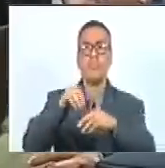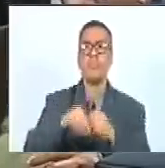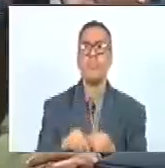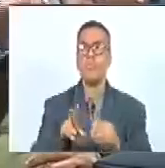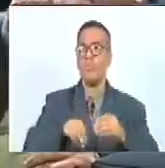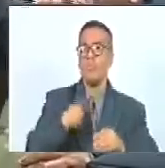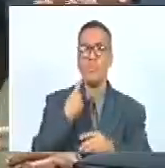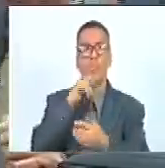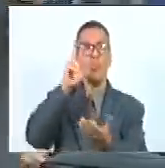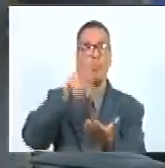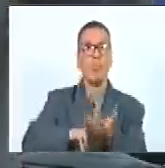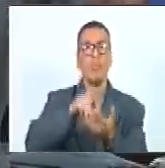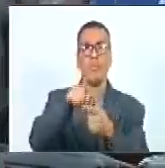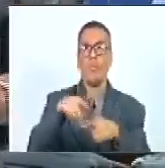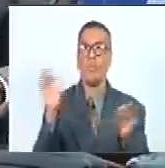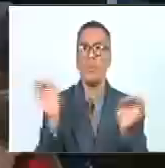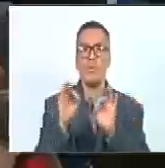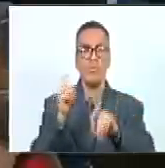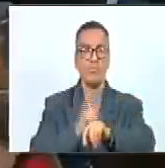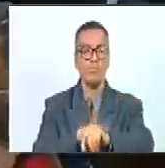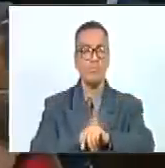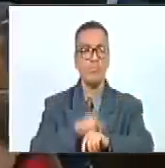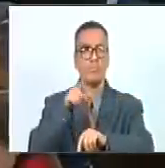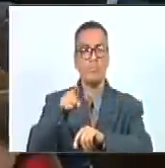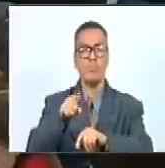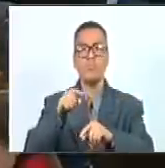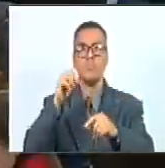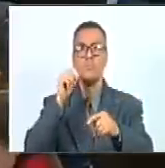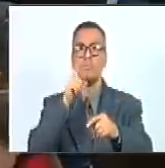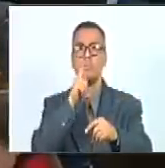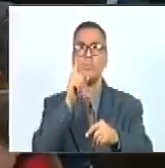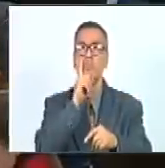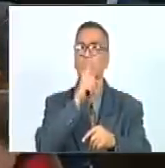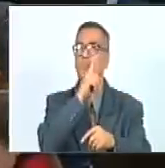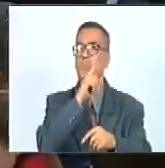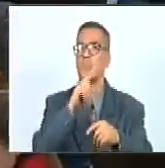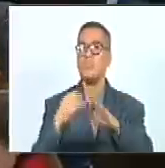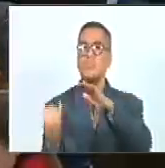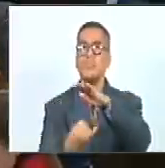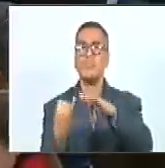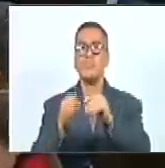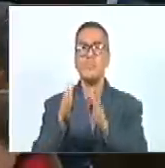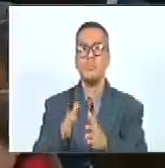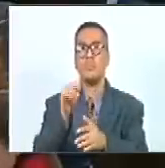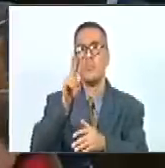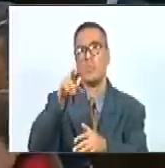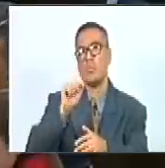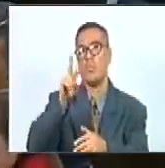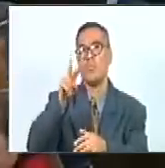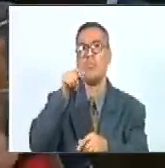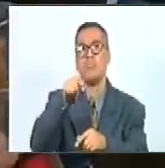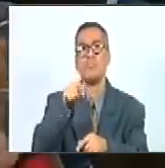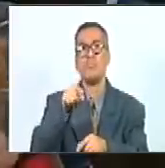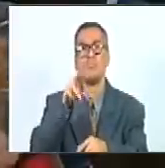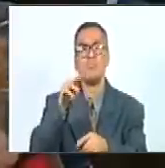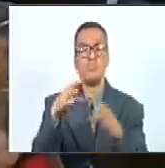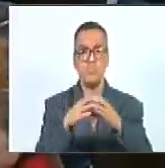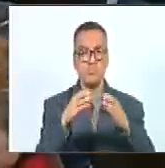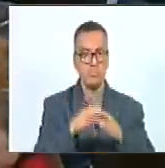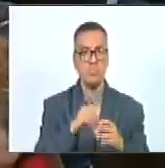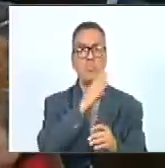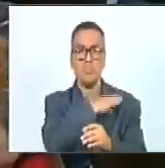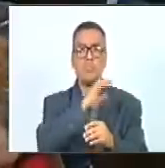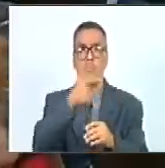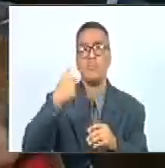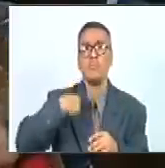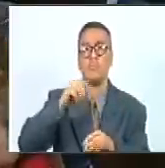puedo aceptar bajo ninguna circunstancia que se manche el nombre de una institución como esa. Allá el equipo rectoral, que es cierto,